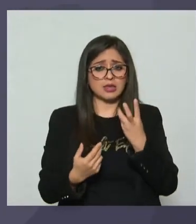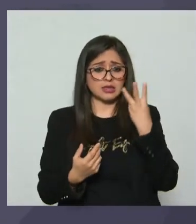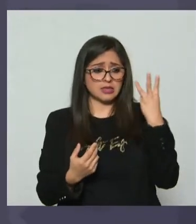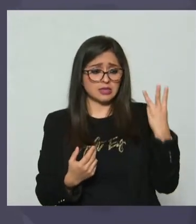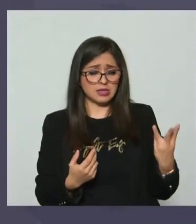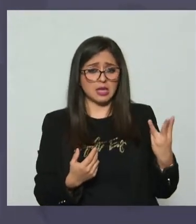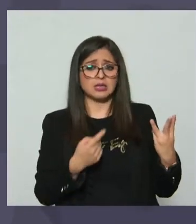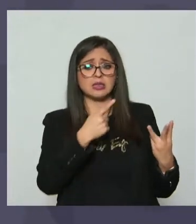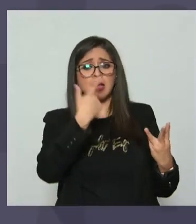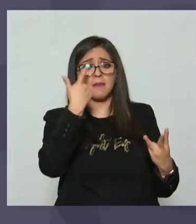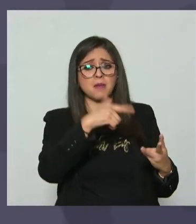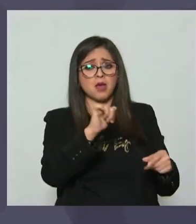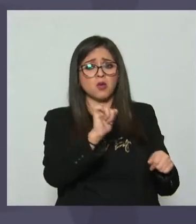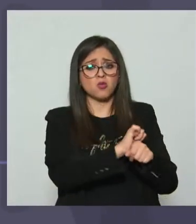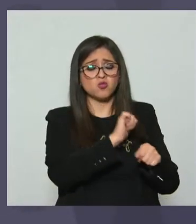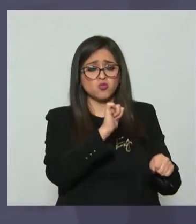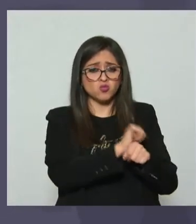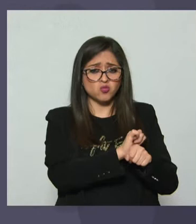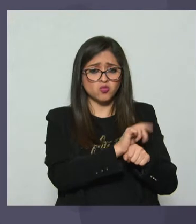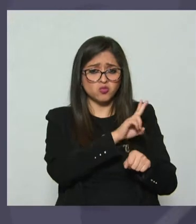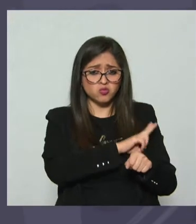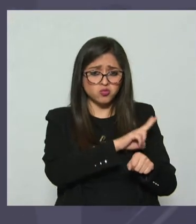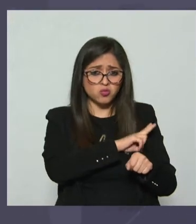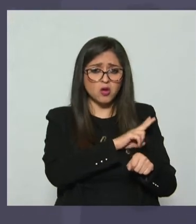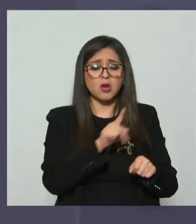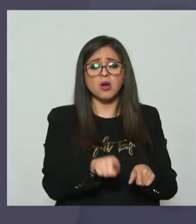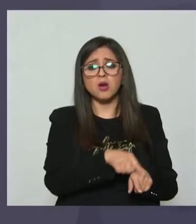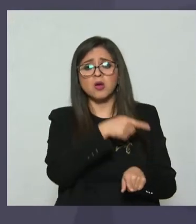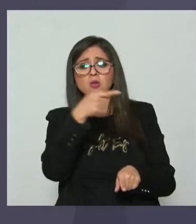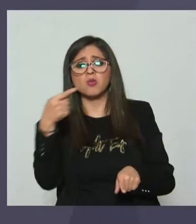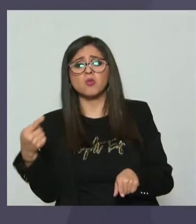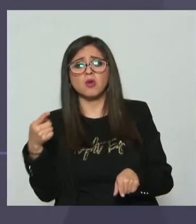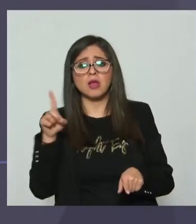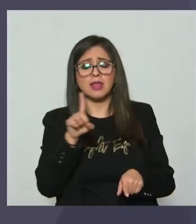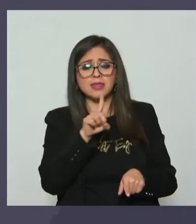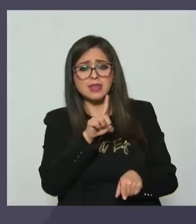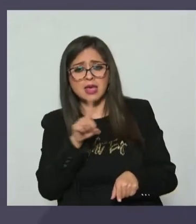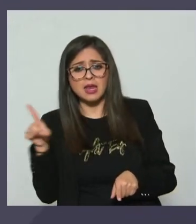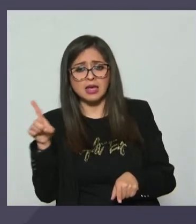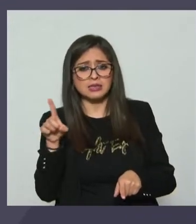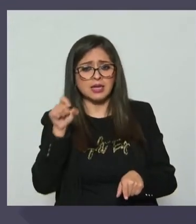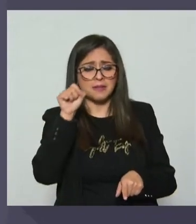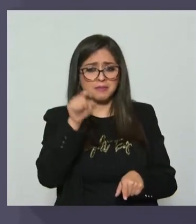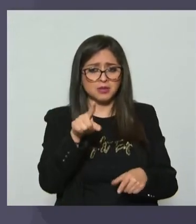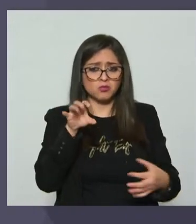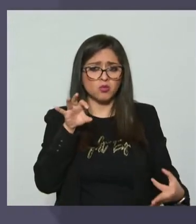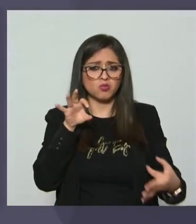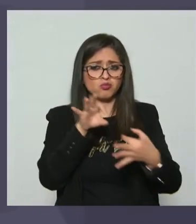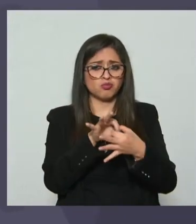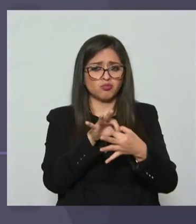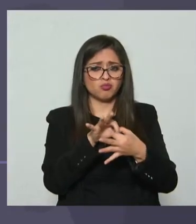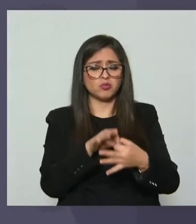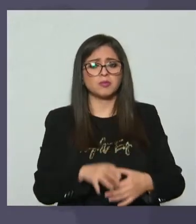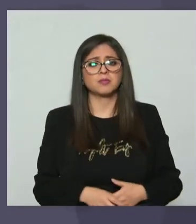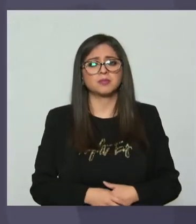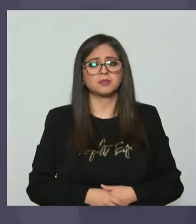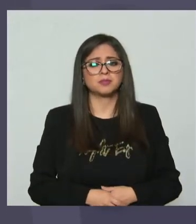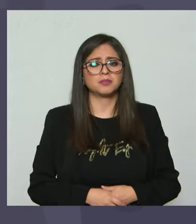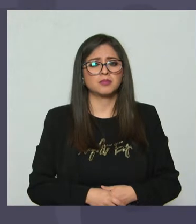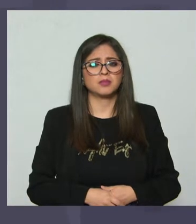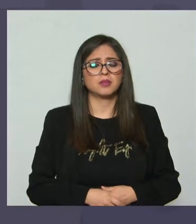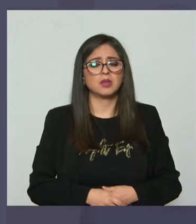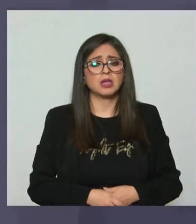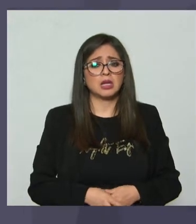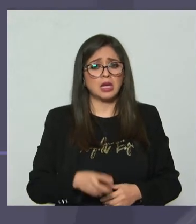los autos particulares, uno más en la extrema derecha, como se ve en la pantalla. Y bueno, pues esta información es